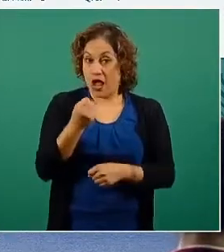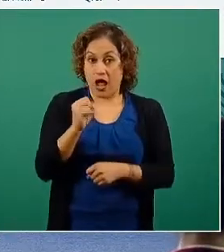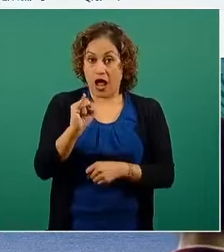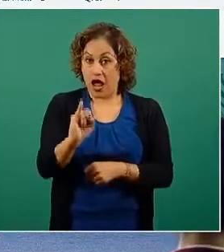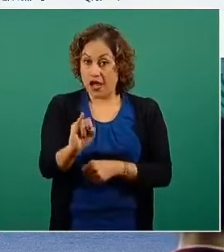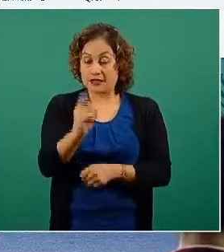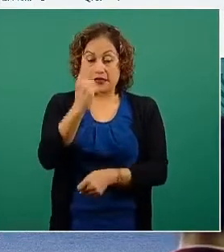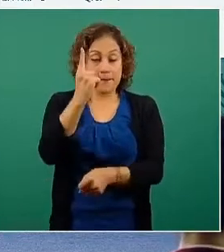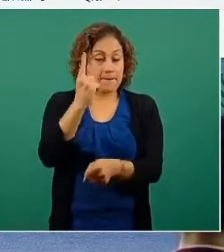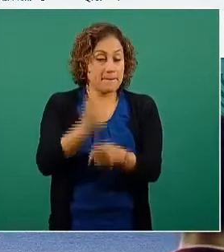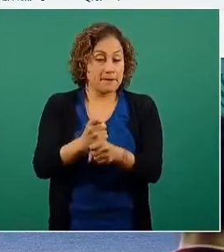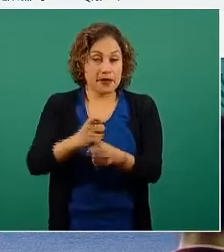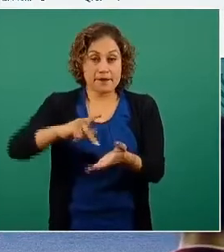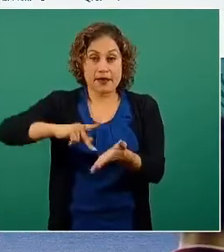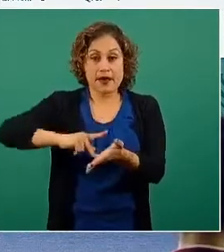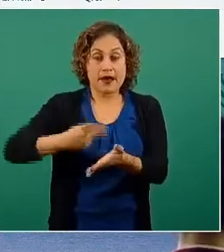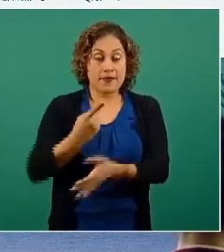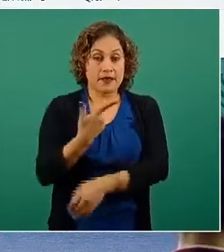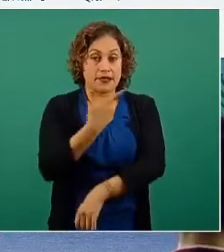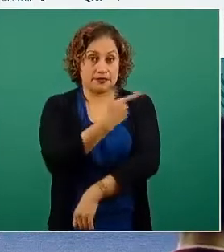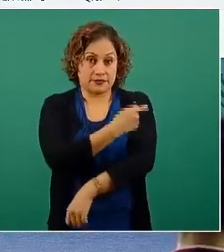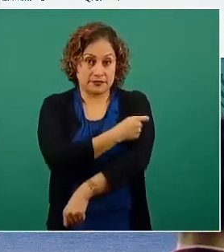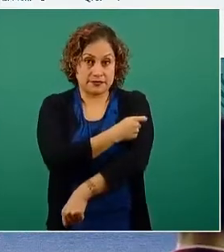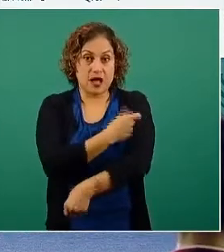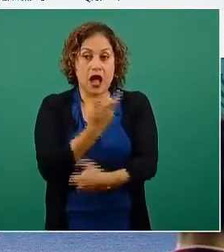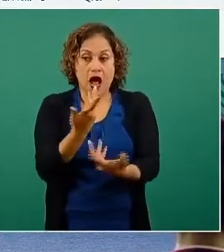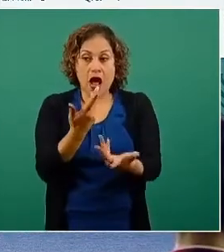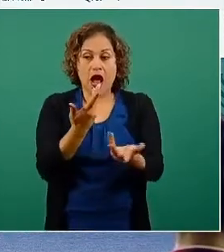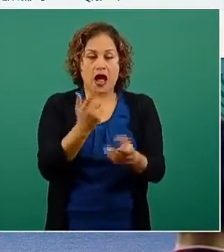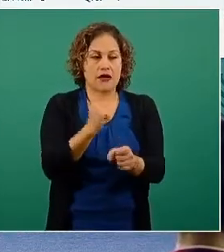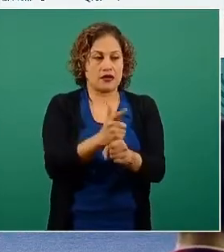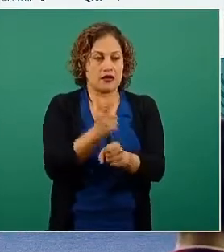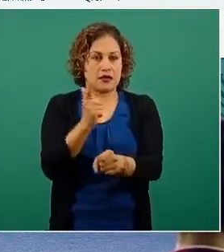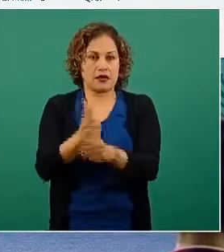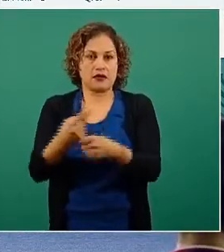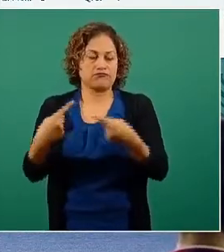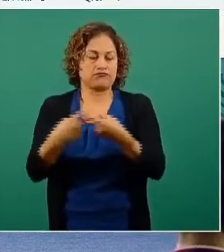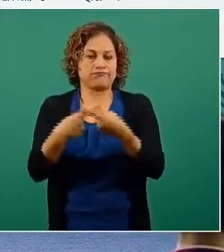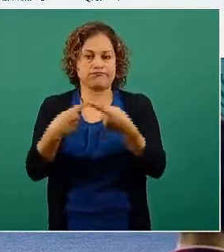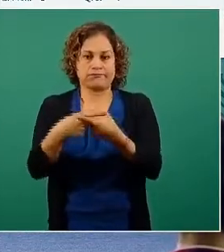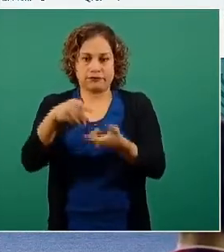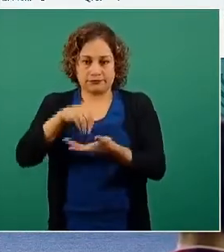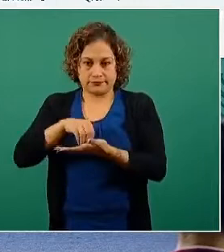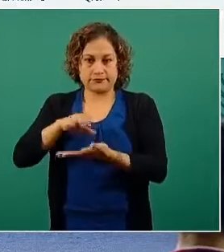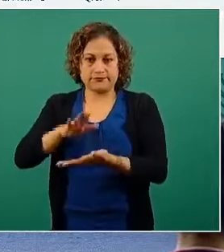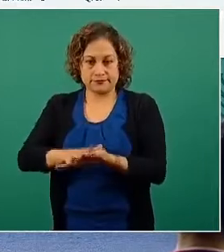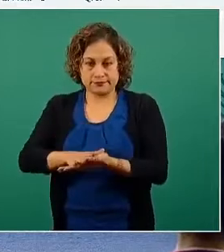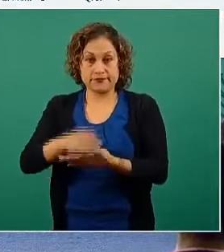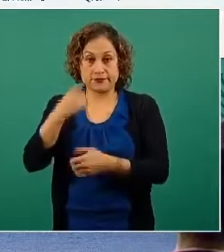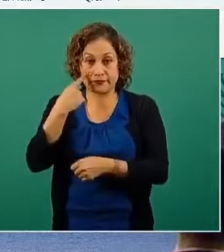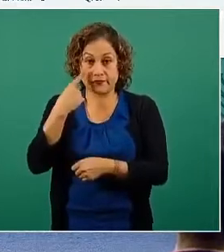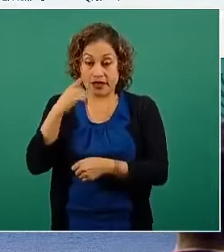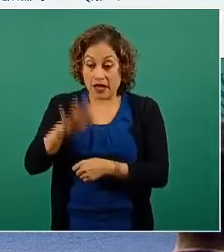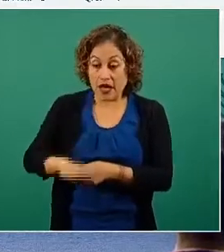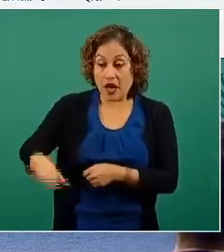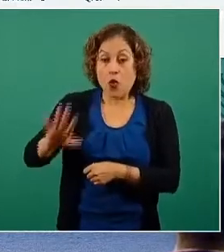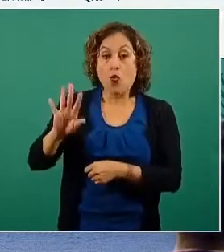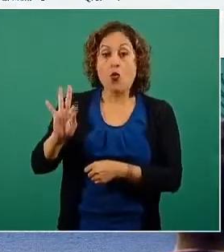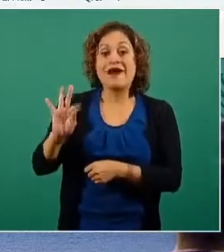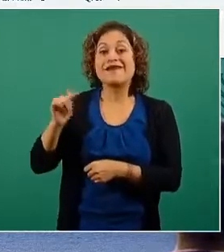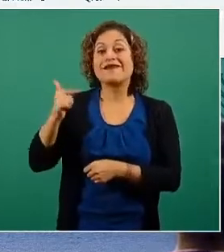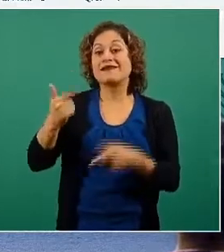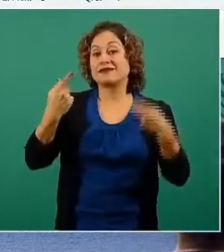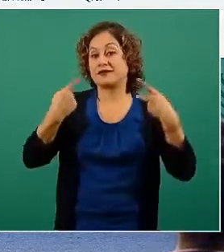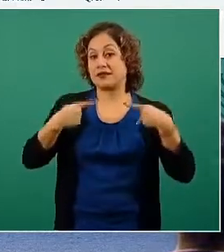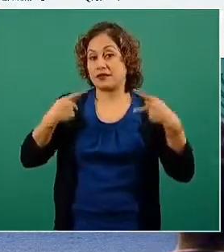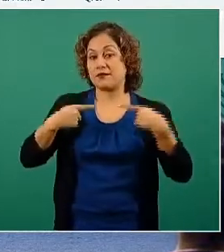primaria con la identificación de estos efectos de la vacuna. Y de estos 47 casos graves,